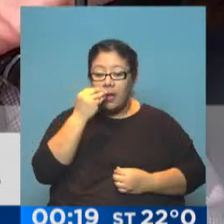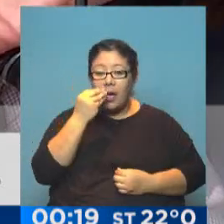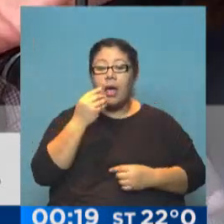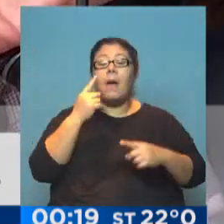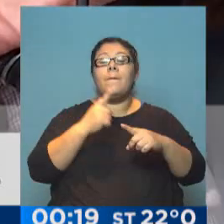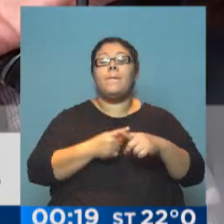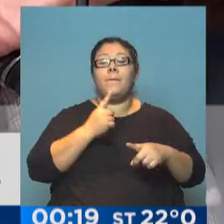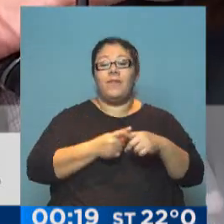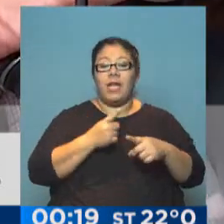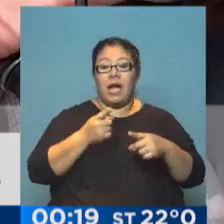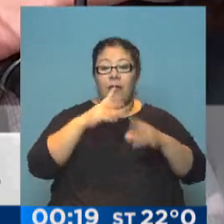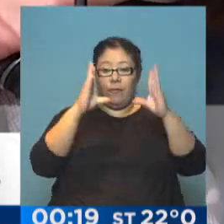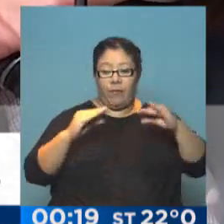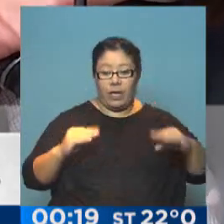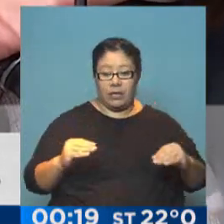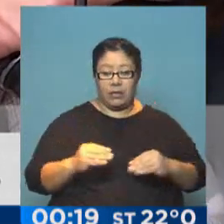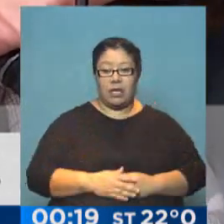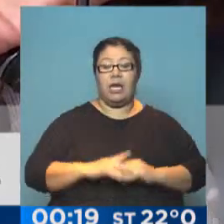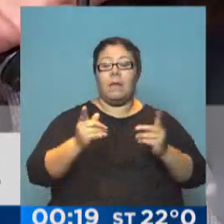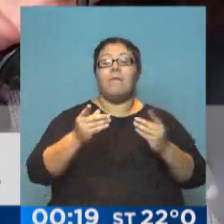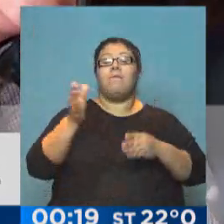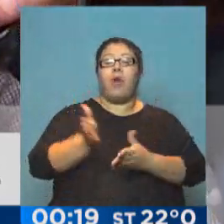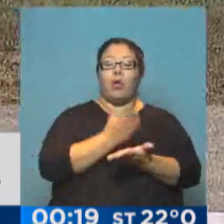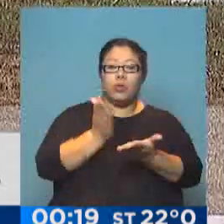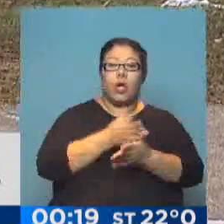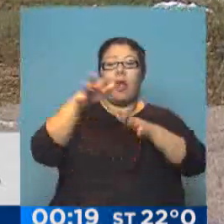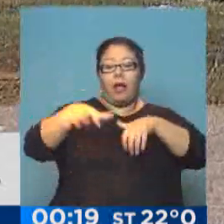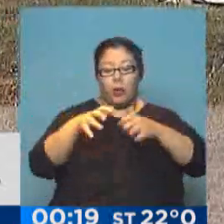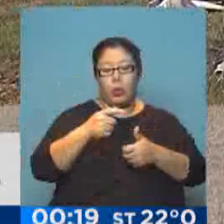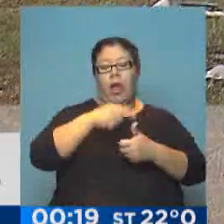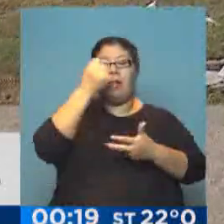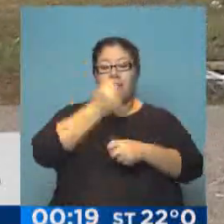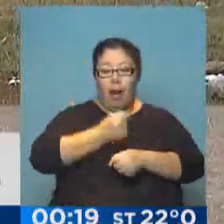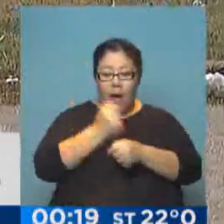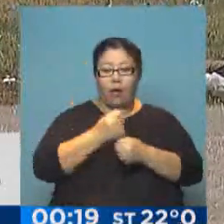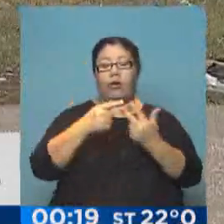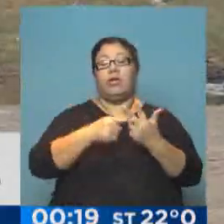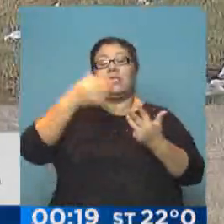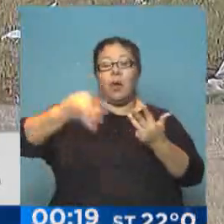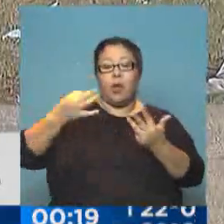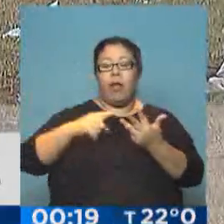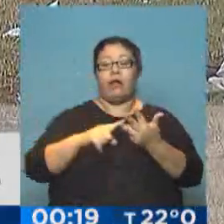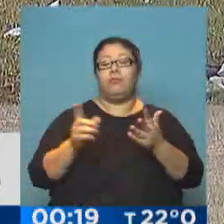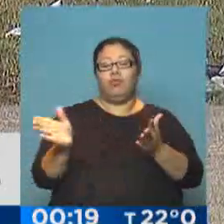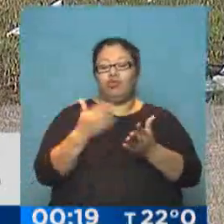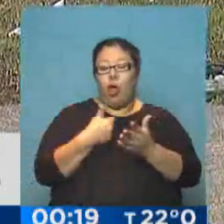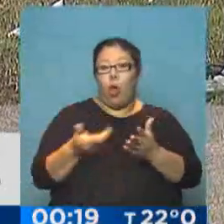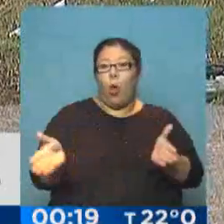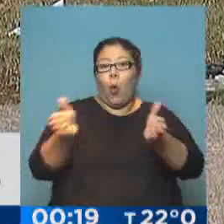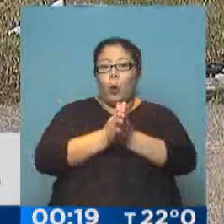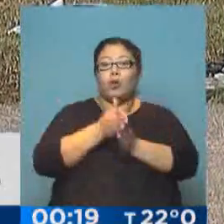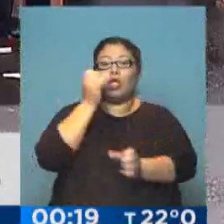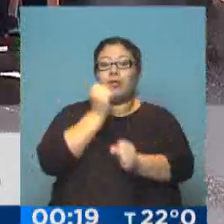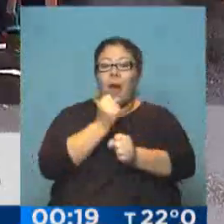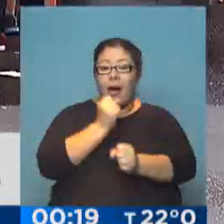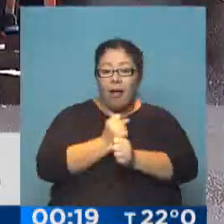las áreas de gobierno, tanto el área de agricultura, el área de producción, el área de trabajo, el área de seguridad, trabajando en conjunto para que tengamos